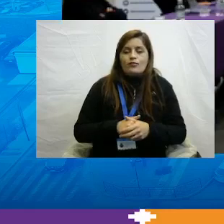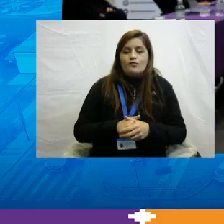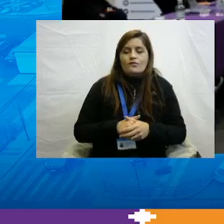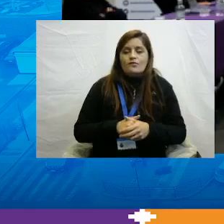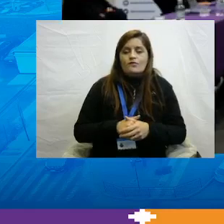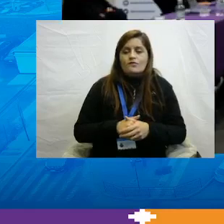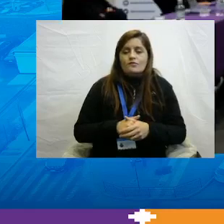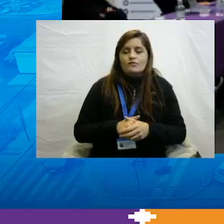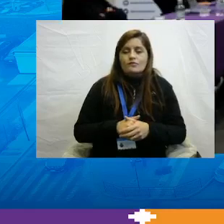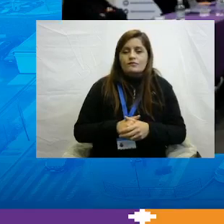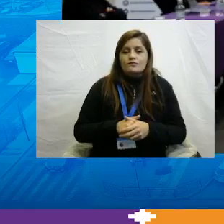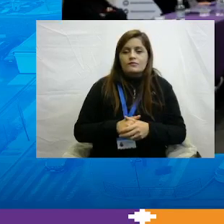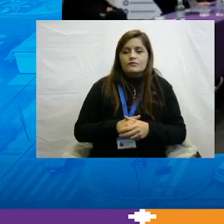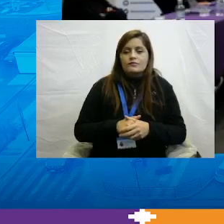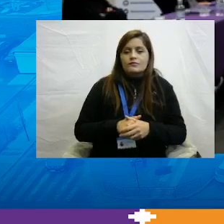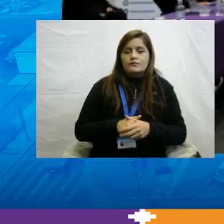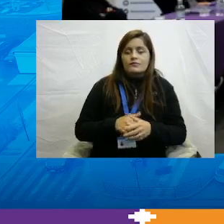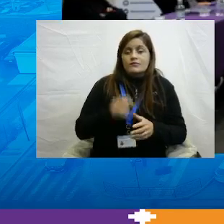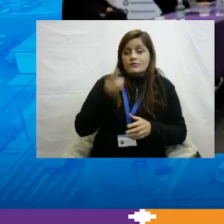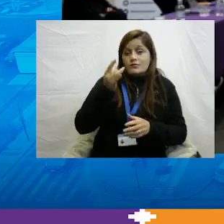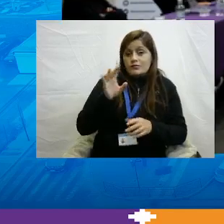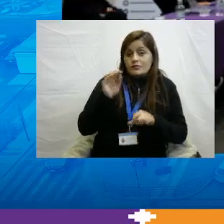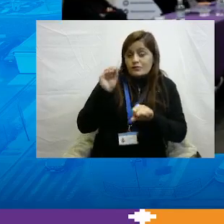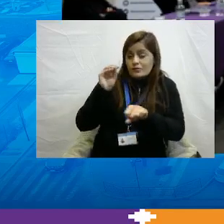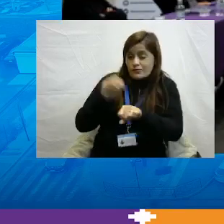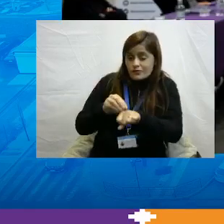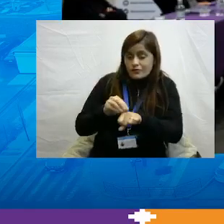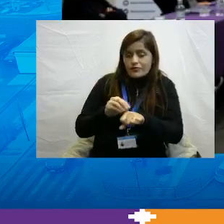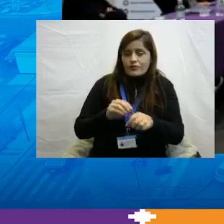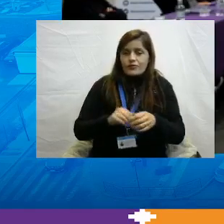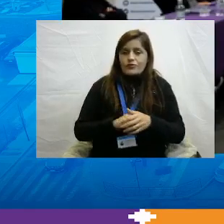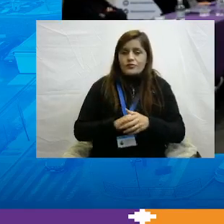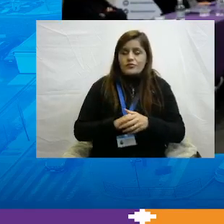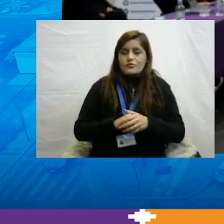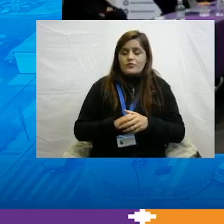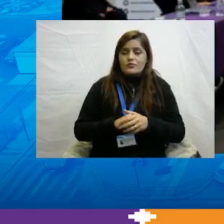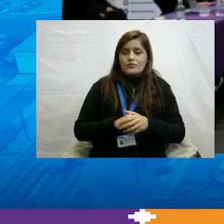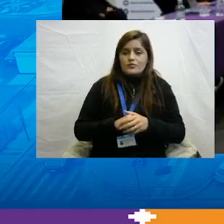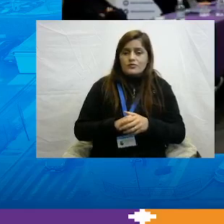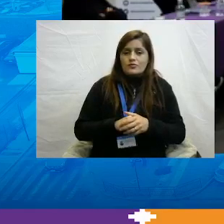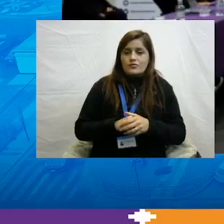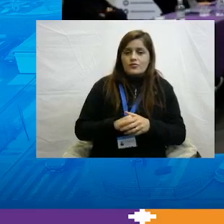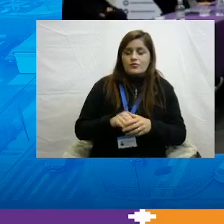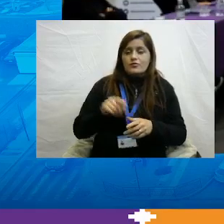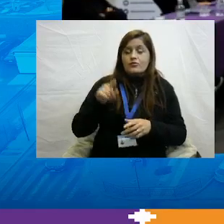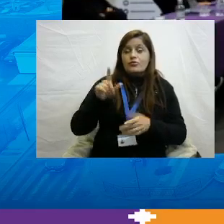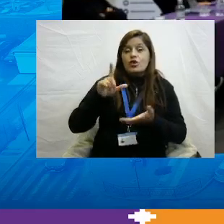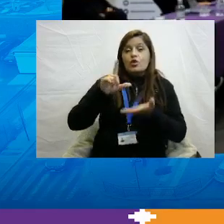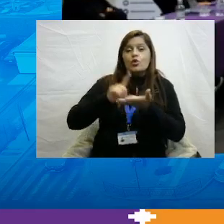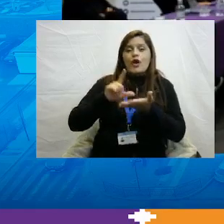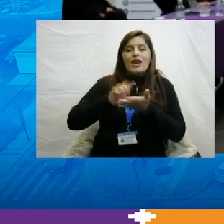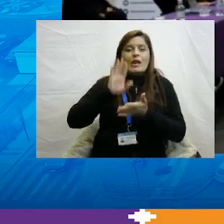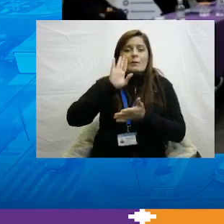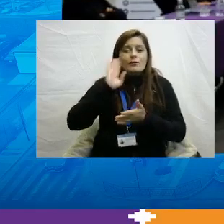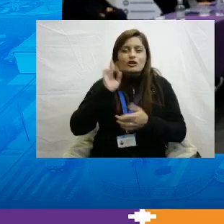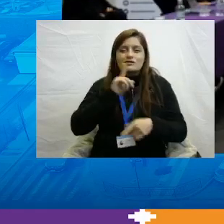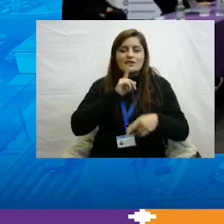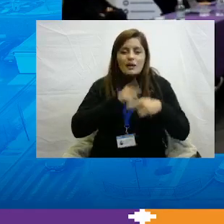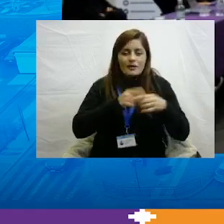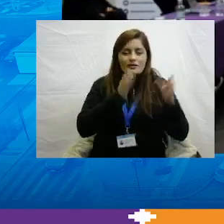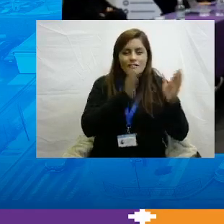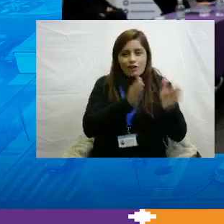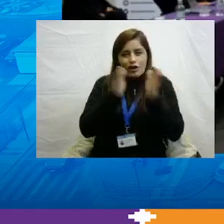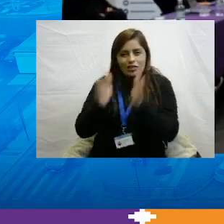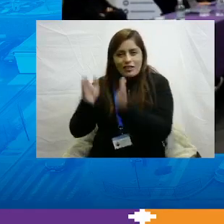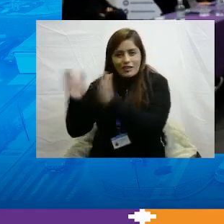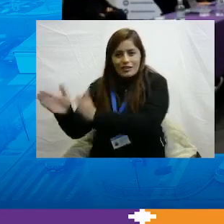Solo para hacer también una apreciación sobre el punto limpio móvil, que acompaña el trabajo que se está